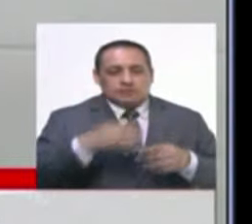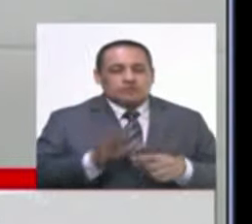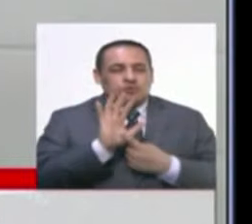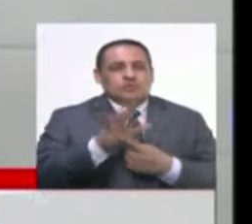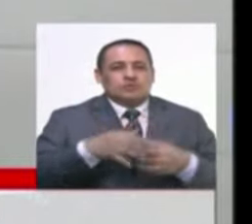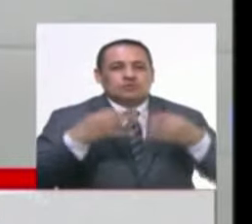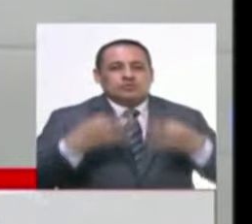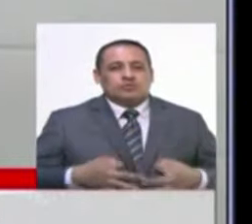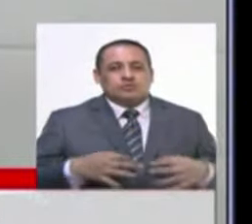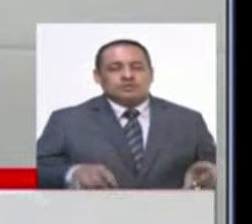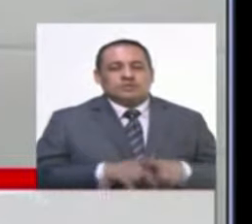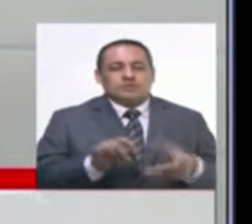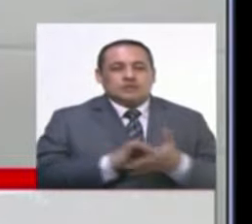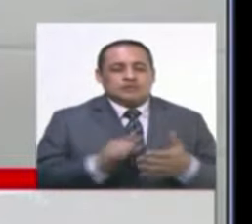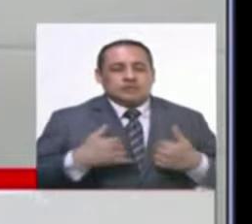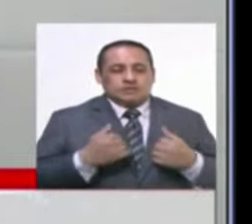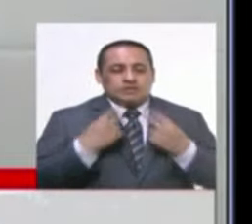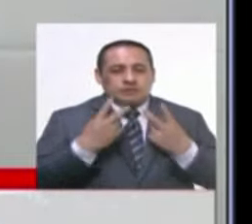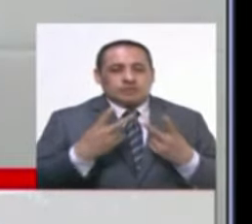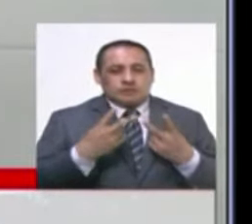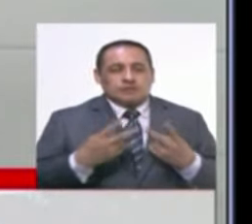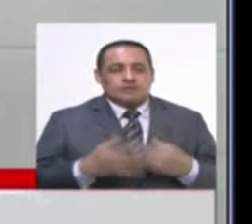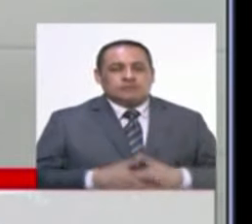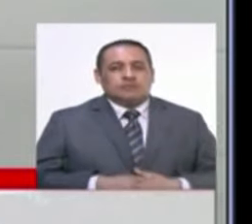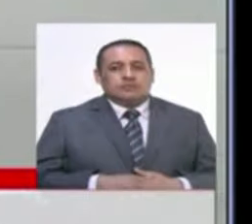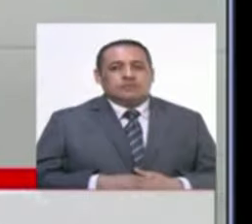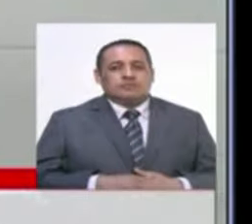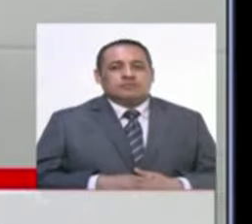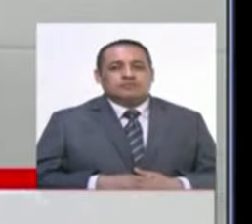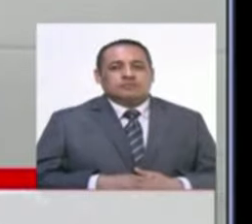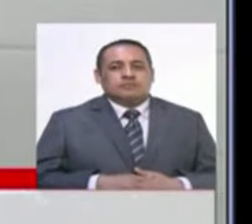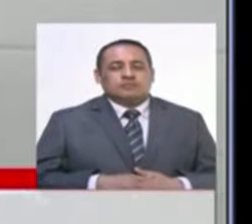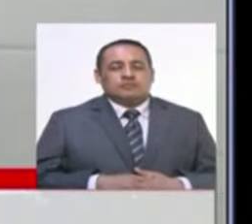públicas, pero también quiero que ustedes...